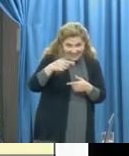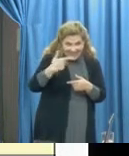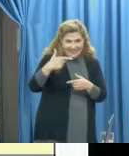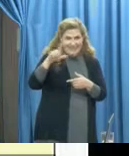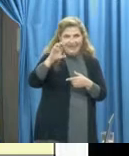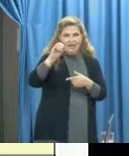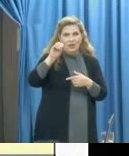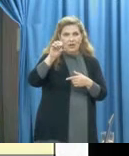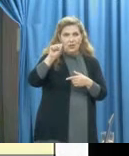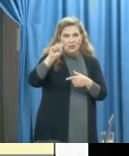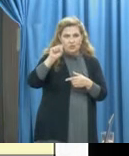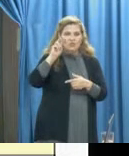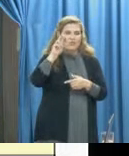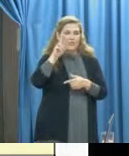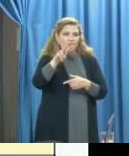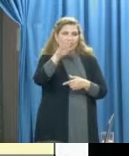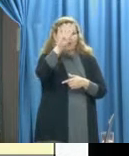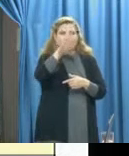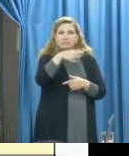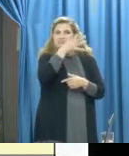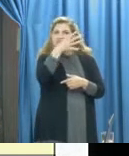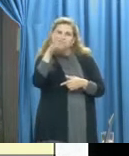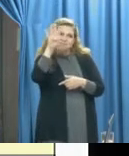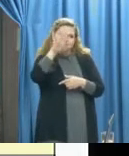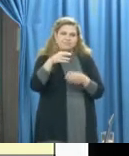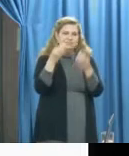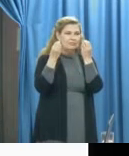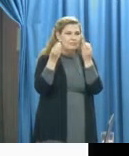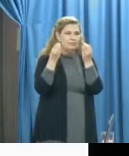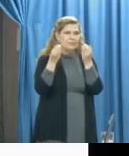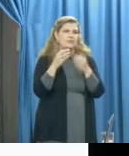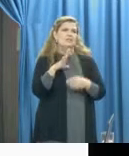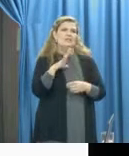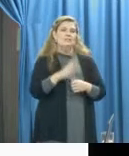comportan, etcétera. Son tablas y tablas de tipos de sordera.